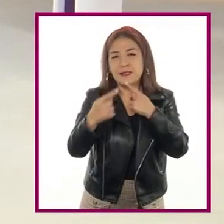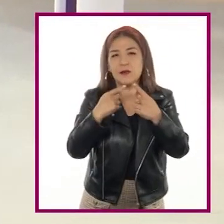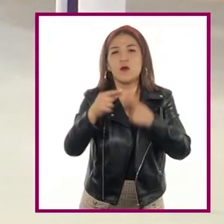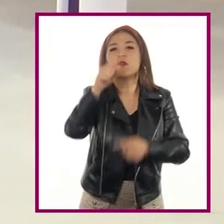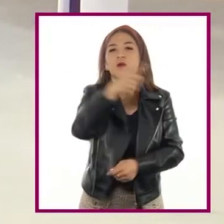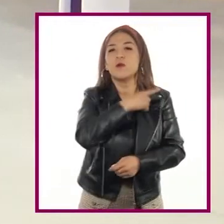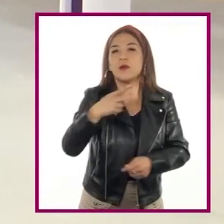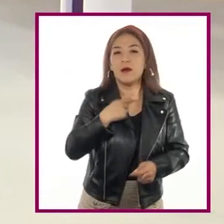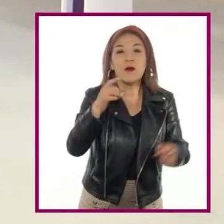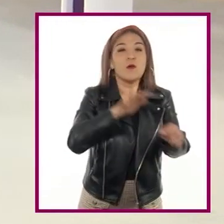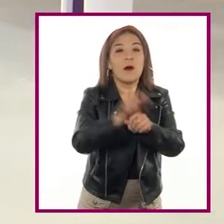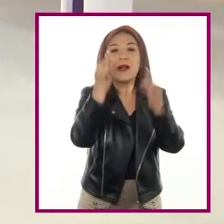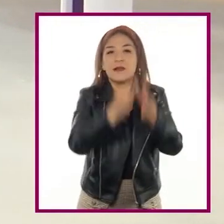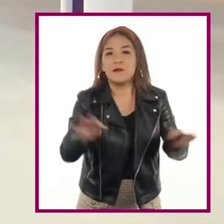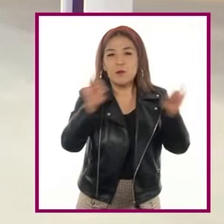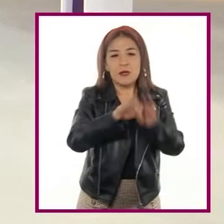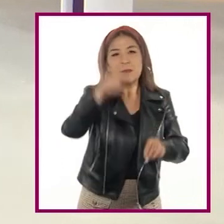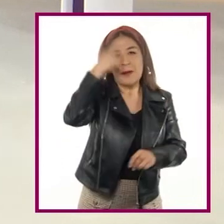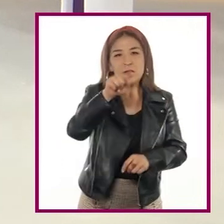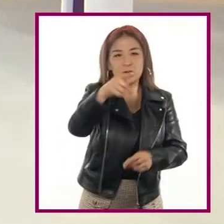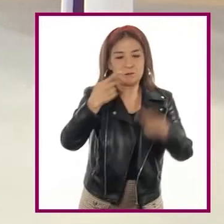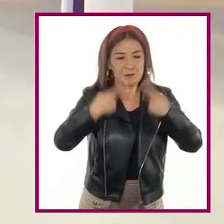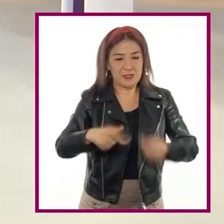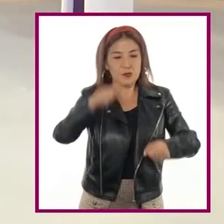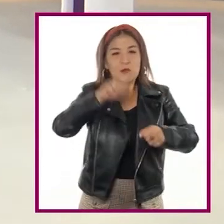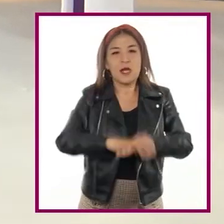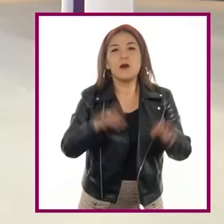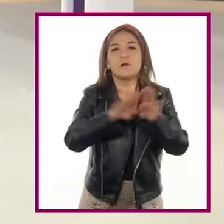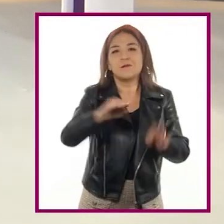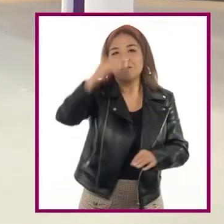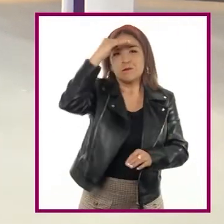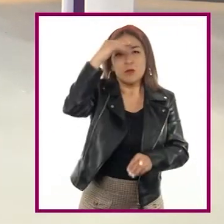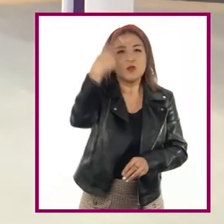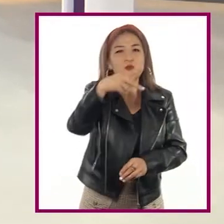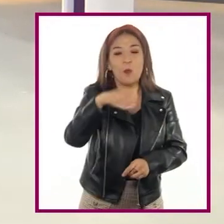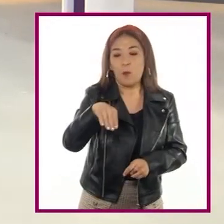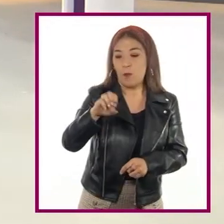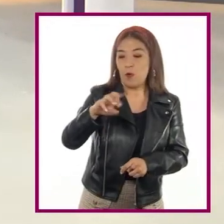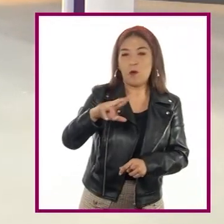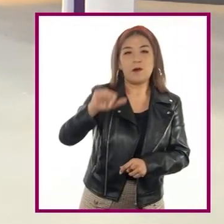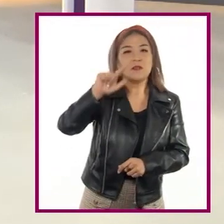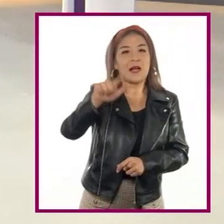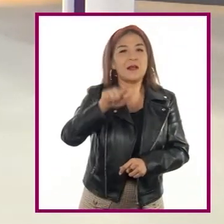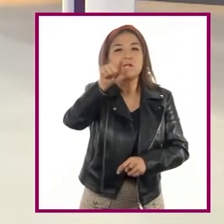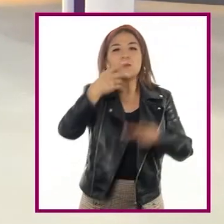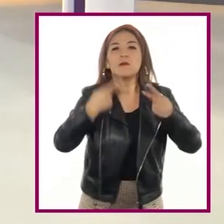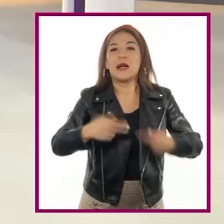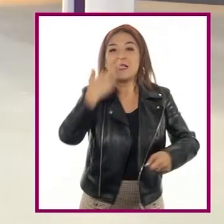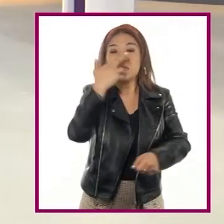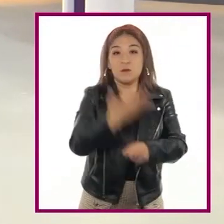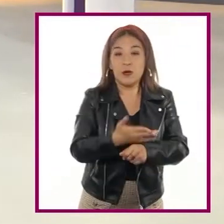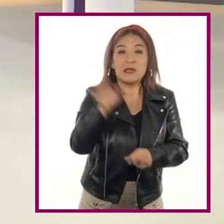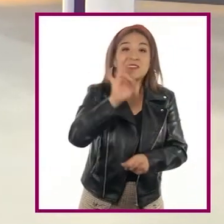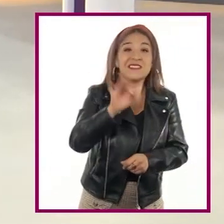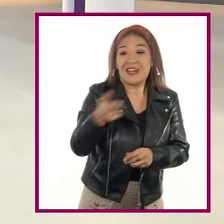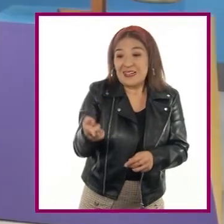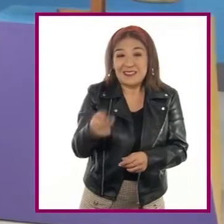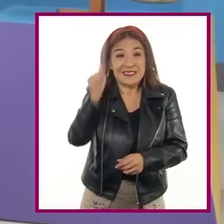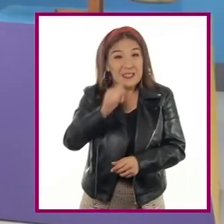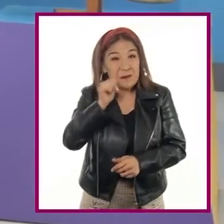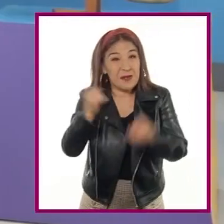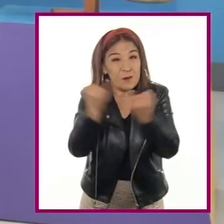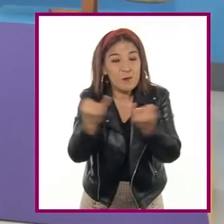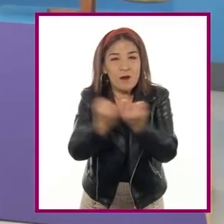la importancia de la autonomía para el desarrollo moral. Y aunque no siempre sean conscientes de que es así, es importante